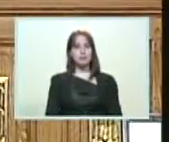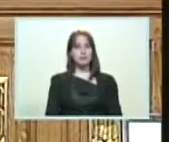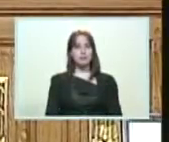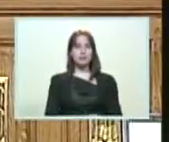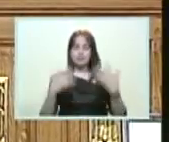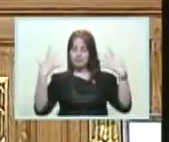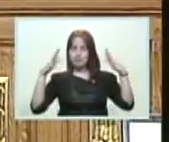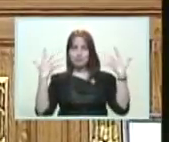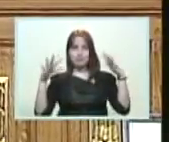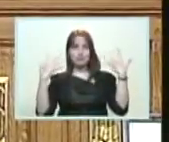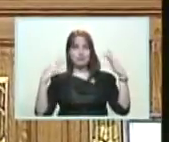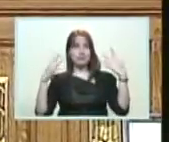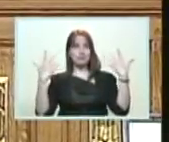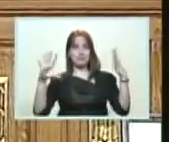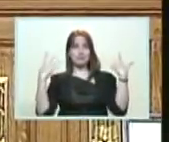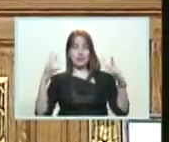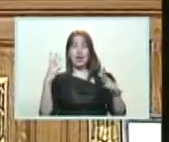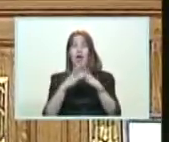Todo lo que hagamos